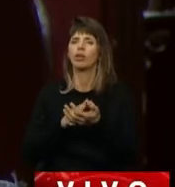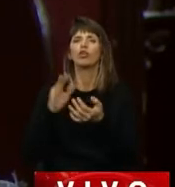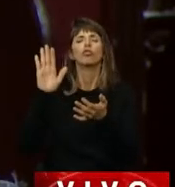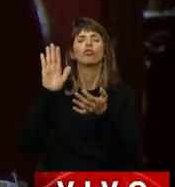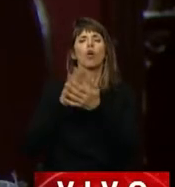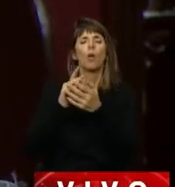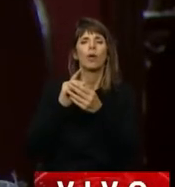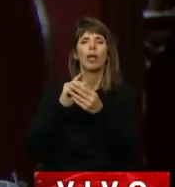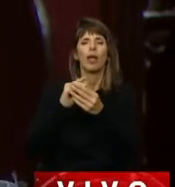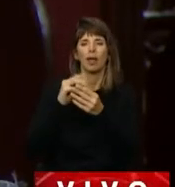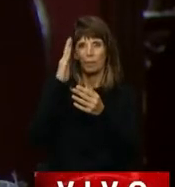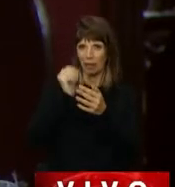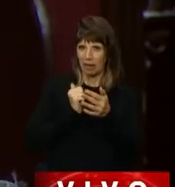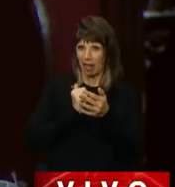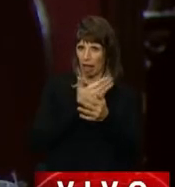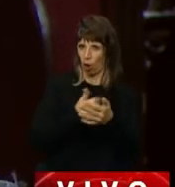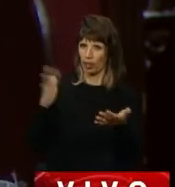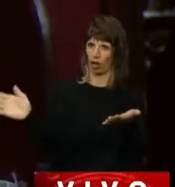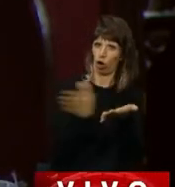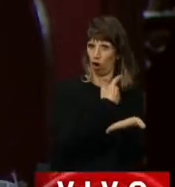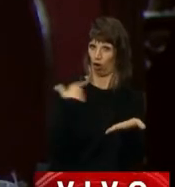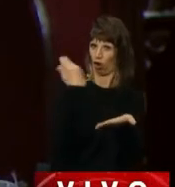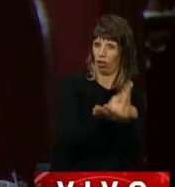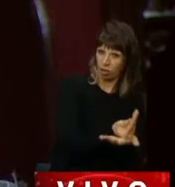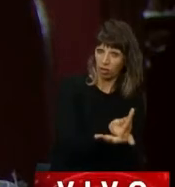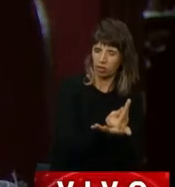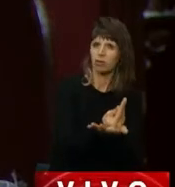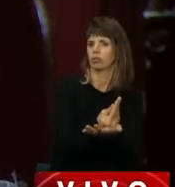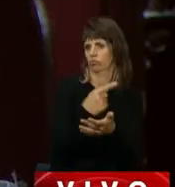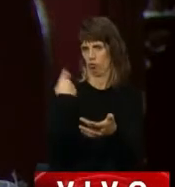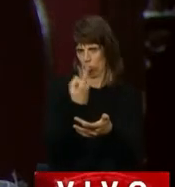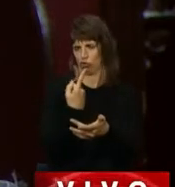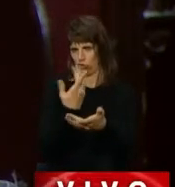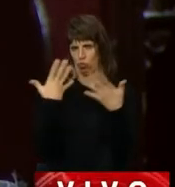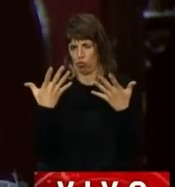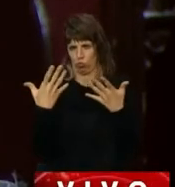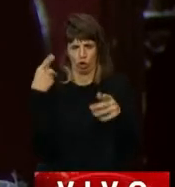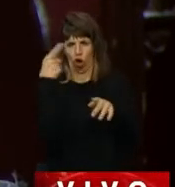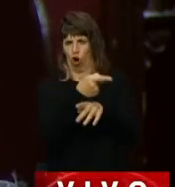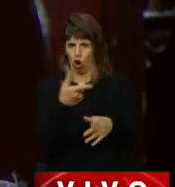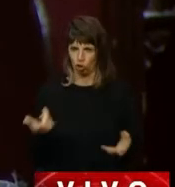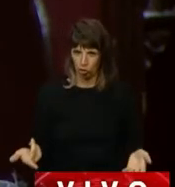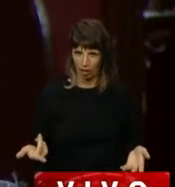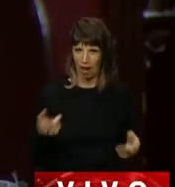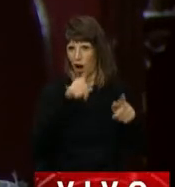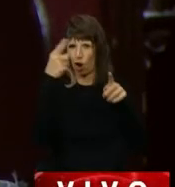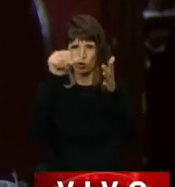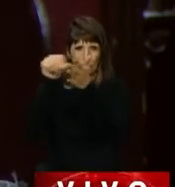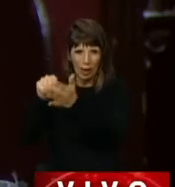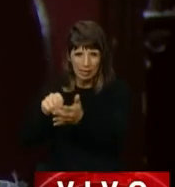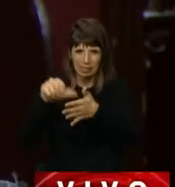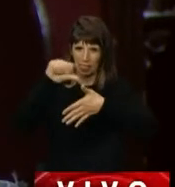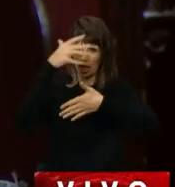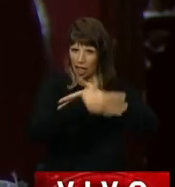golpe de Estado en países hermanos de Latinoamérica. Ahí está justamente